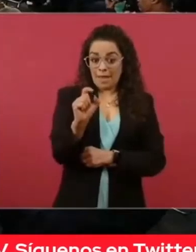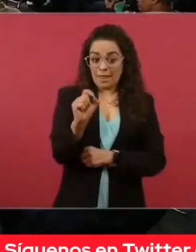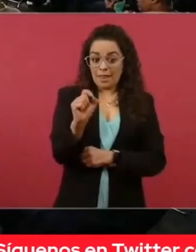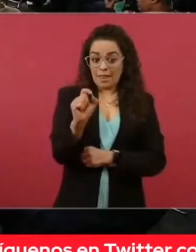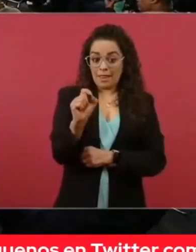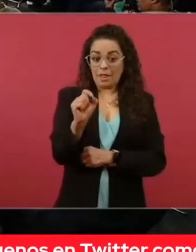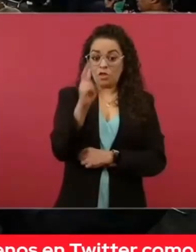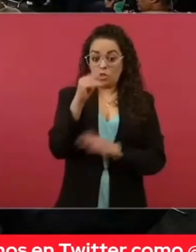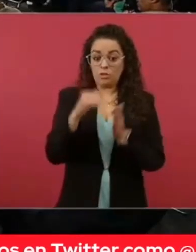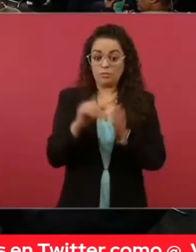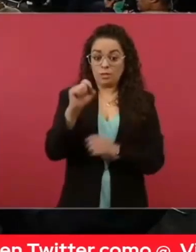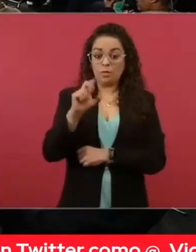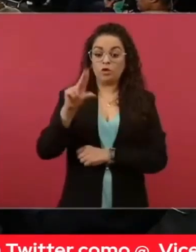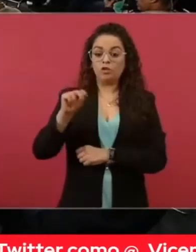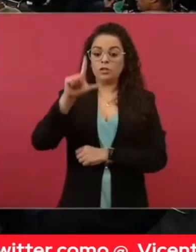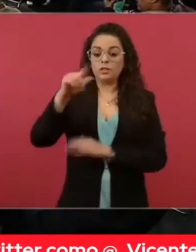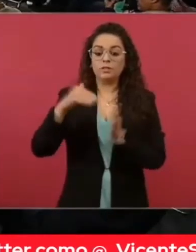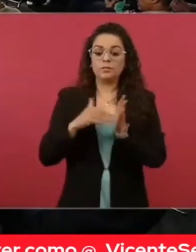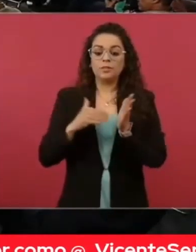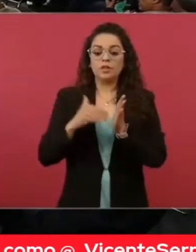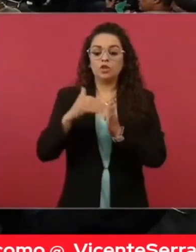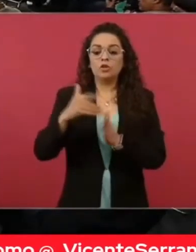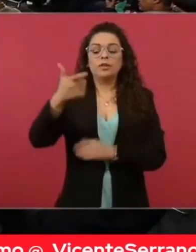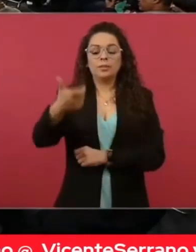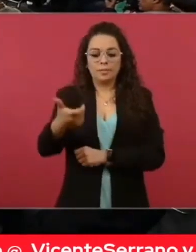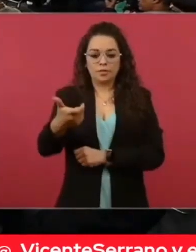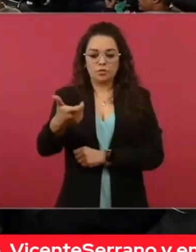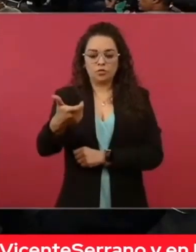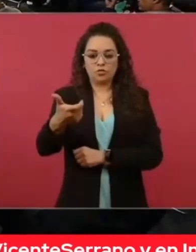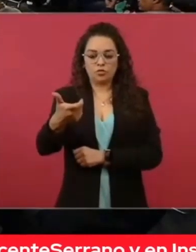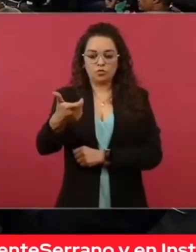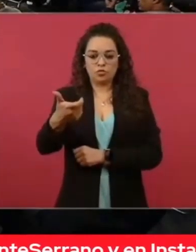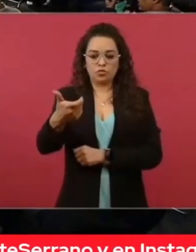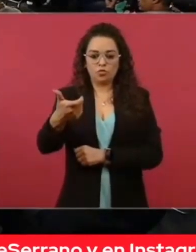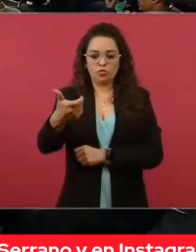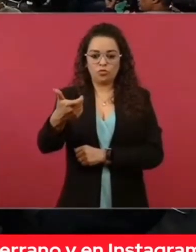87 mil millones de pesos.